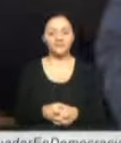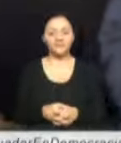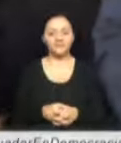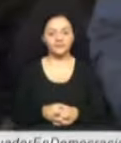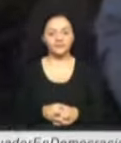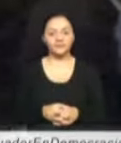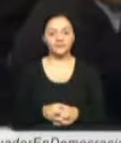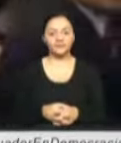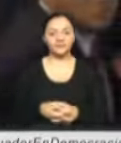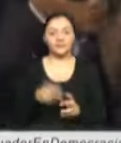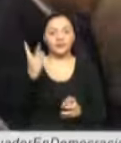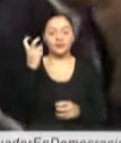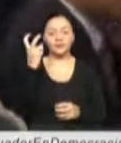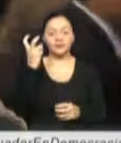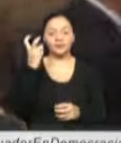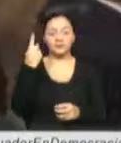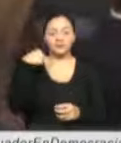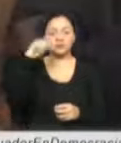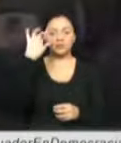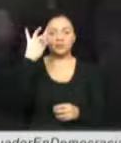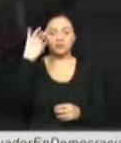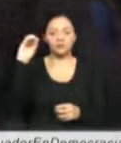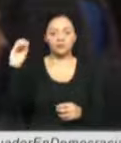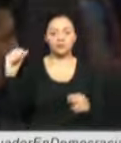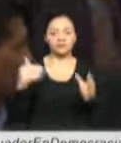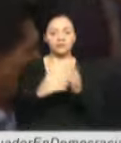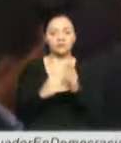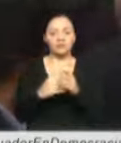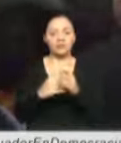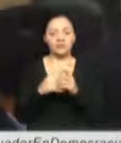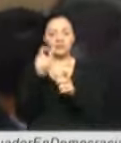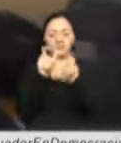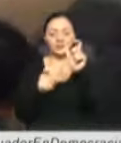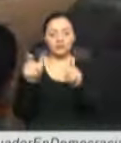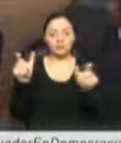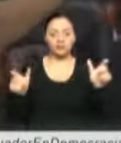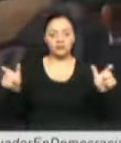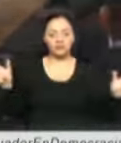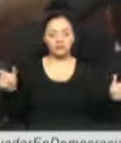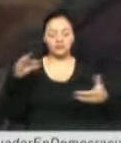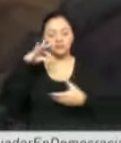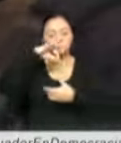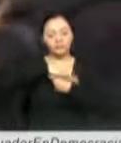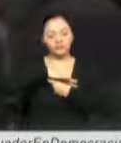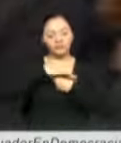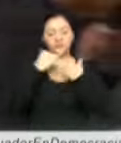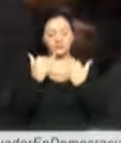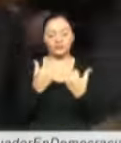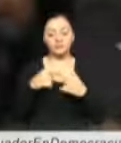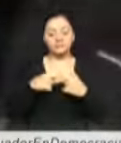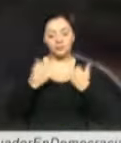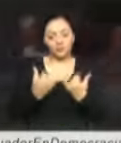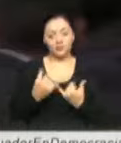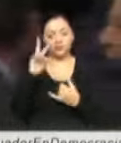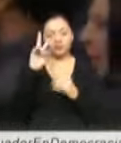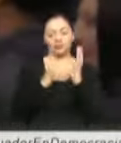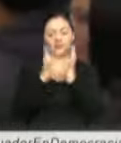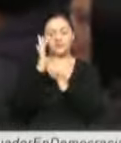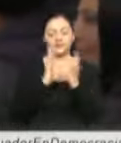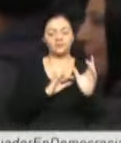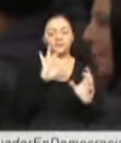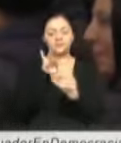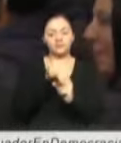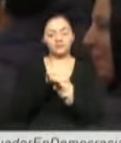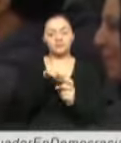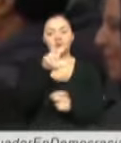12.8 millones de ecuatorianos que votan este domingo 2 de abril en la segunda vuelta. De ellos,